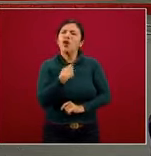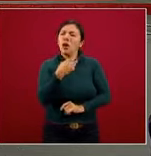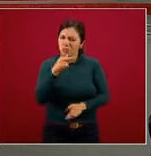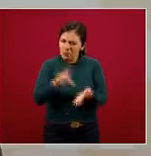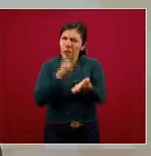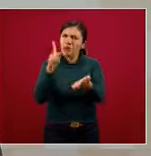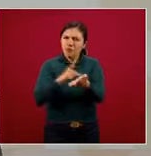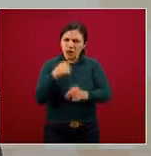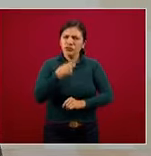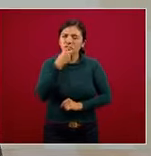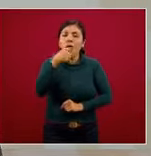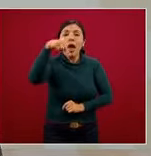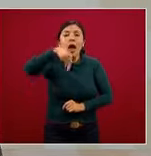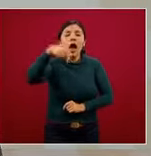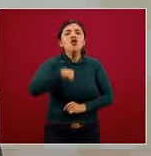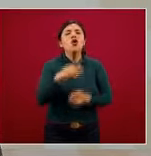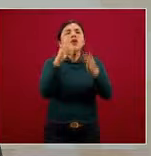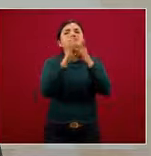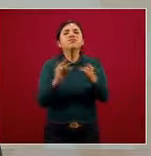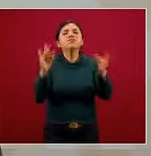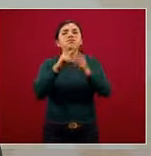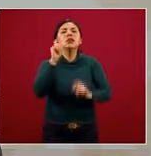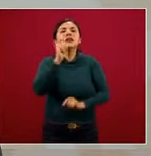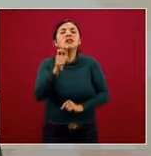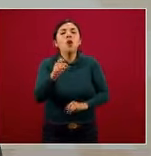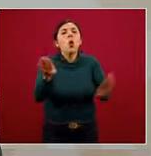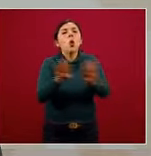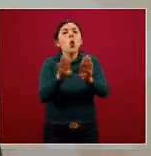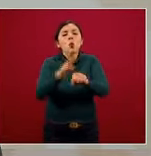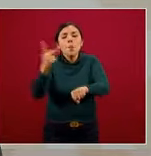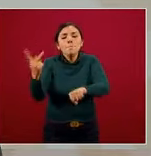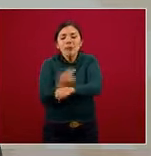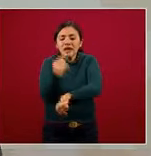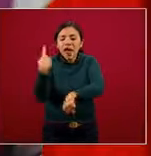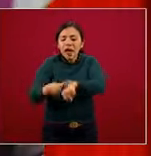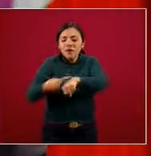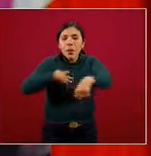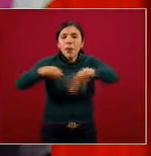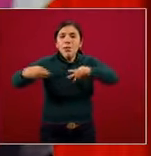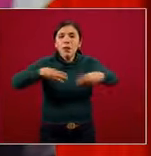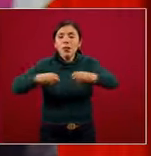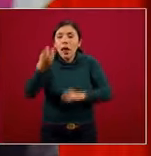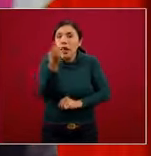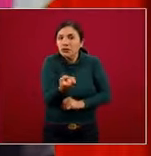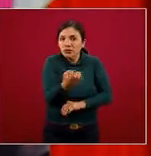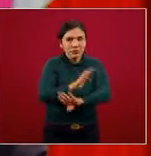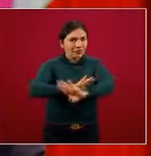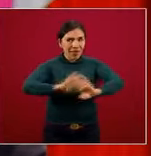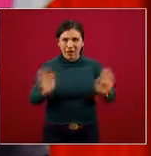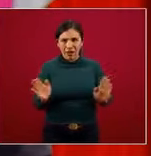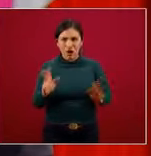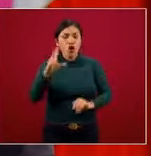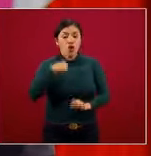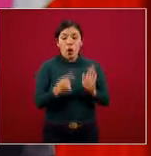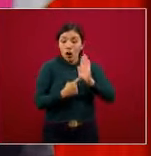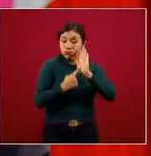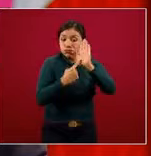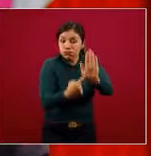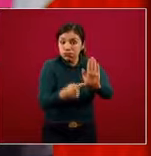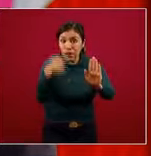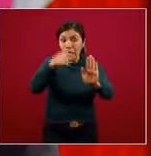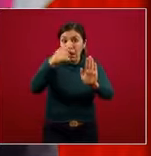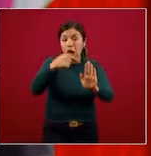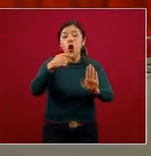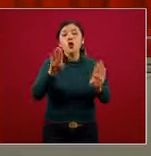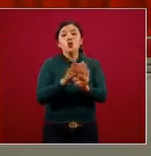otras ocasiones. Aquí lo que estamos hablando es de el acontecer epidémico. Esto no es ni la presentación,